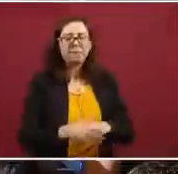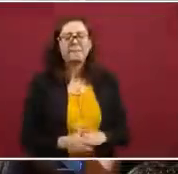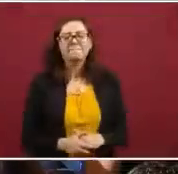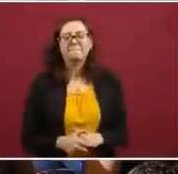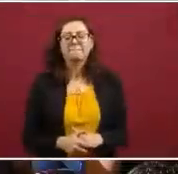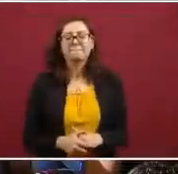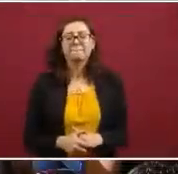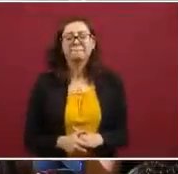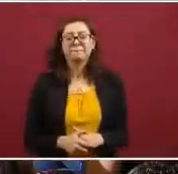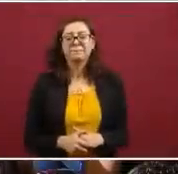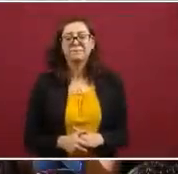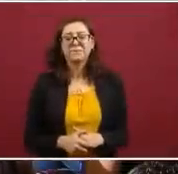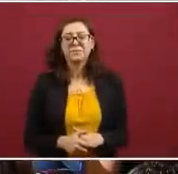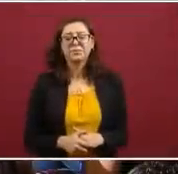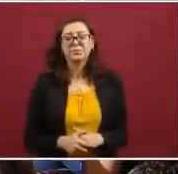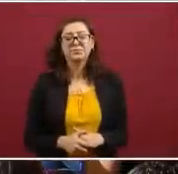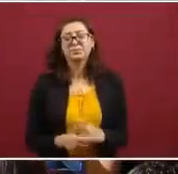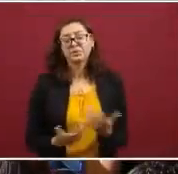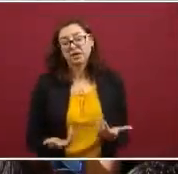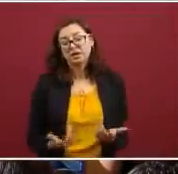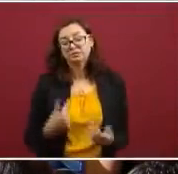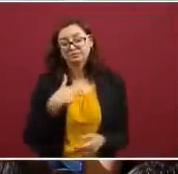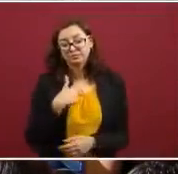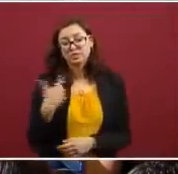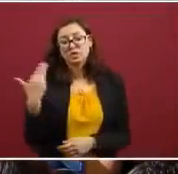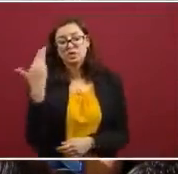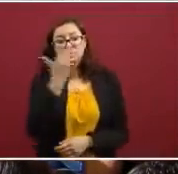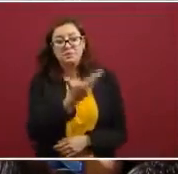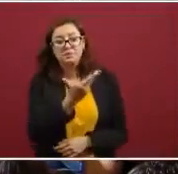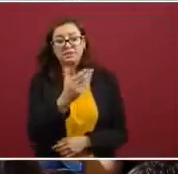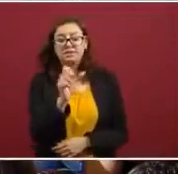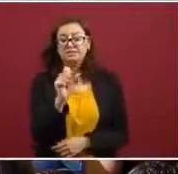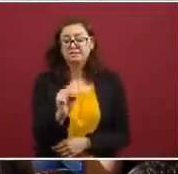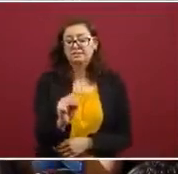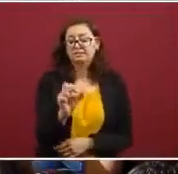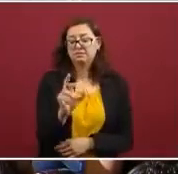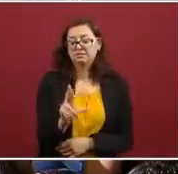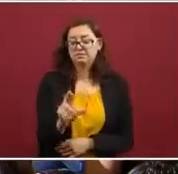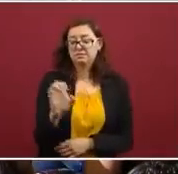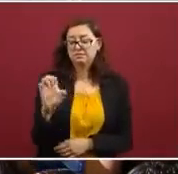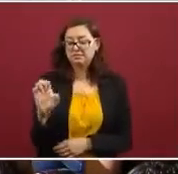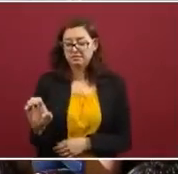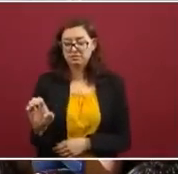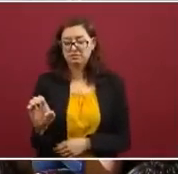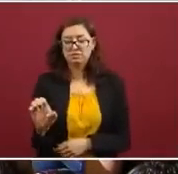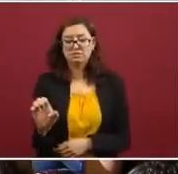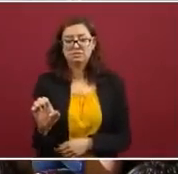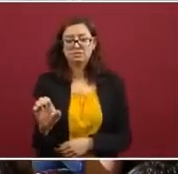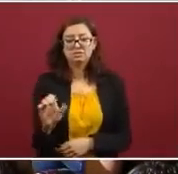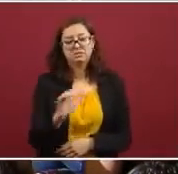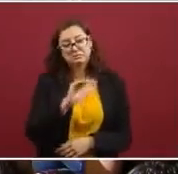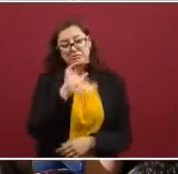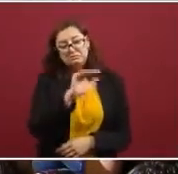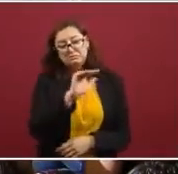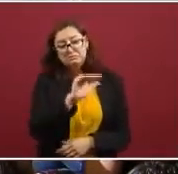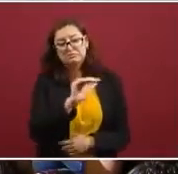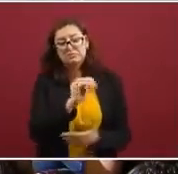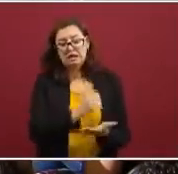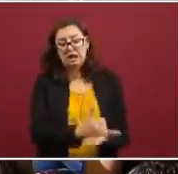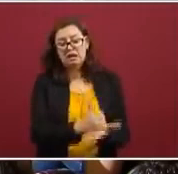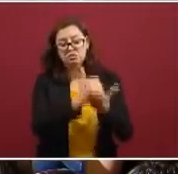de Relaciones Exteriores que nos ayude en esta